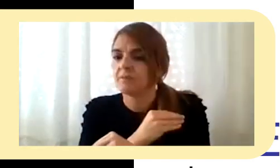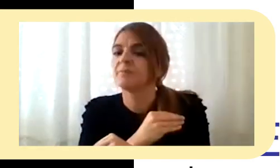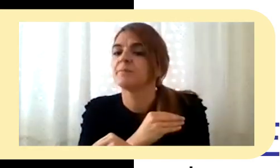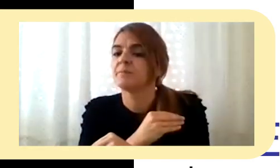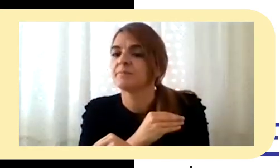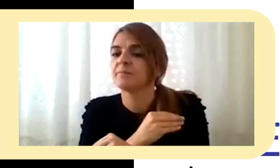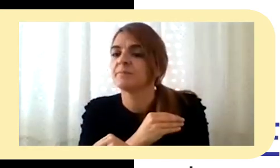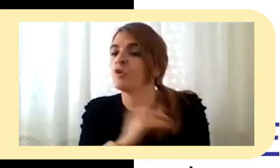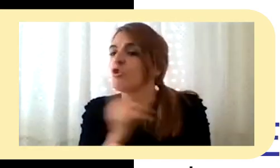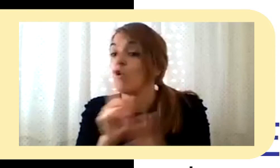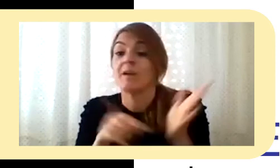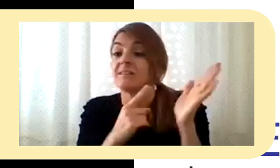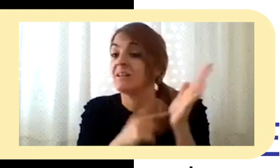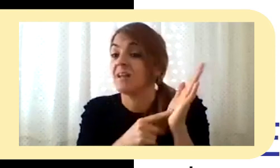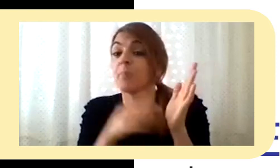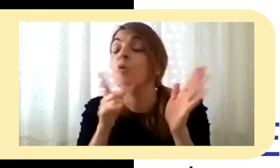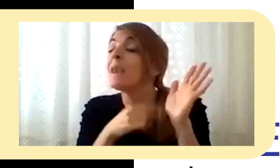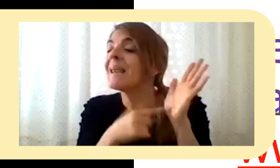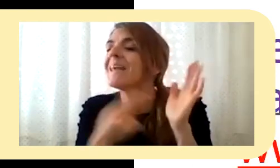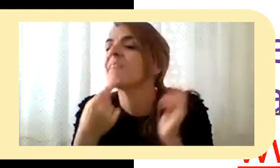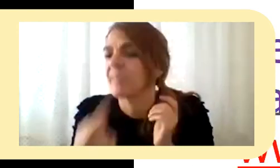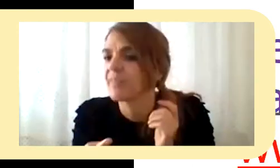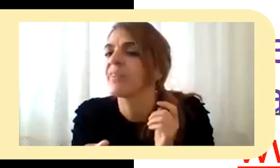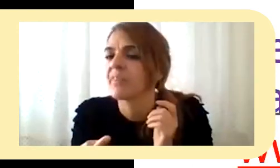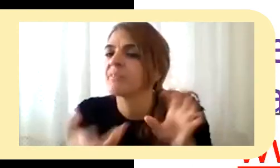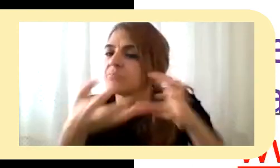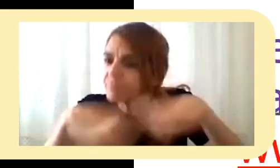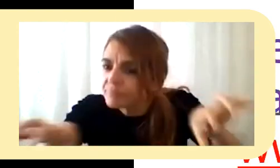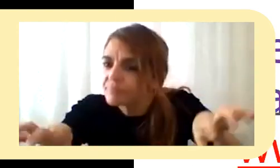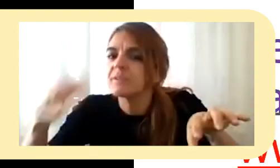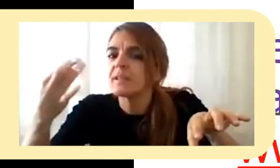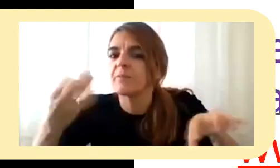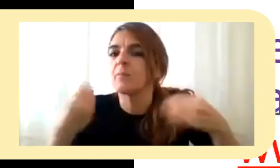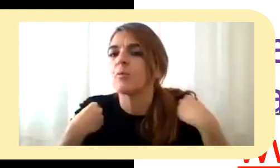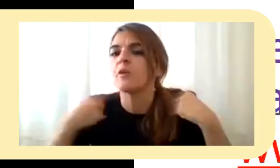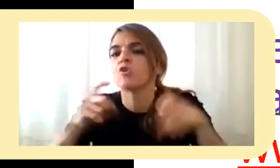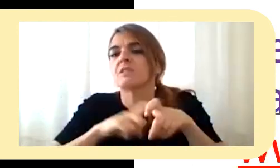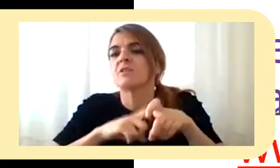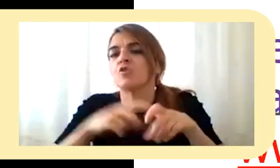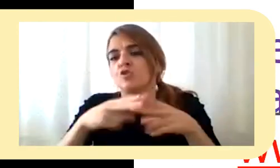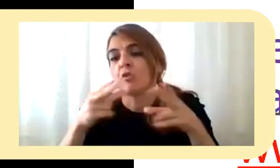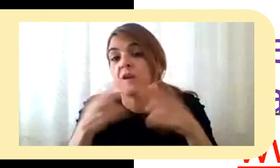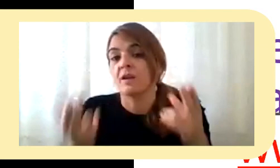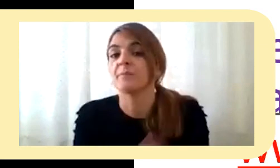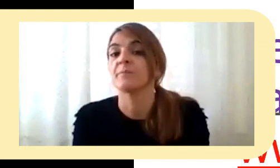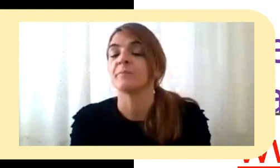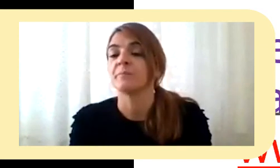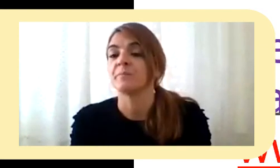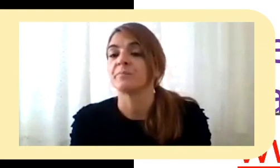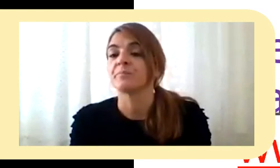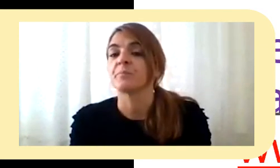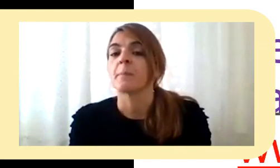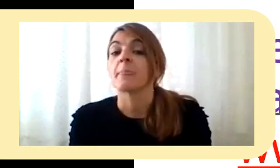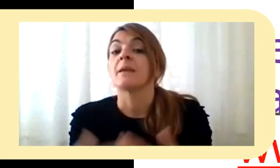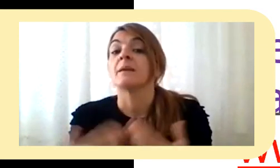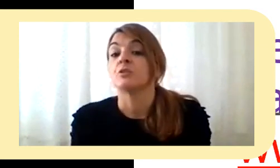dice que hemos de diferenciar en todos los aspectos biopsicosociales. Mientras todo eso no cambiaba, pues desde el